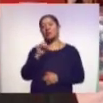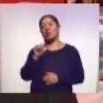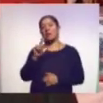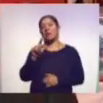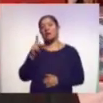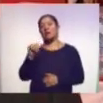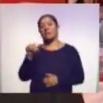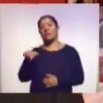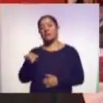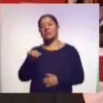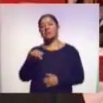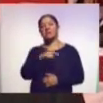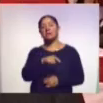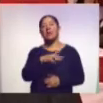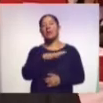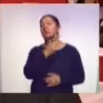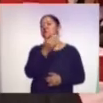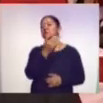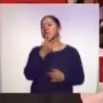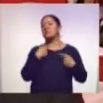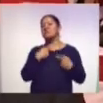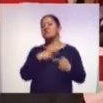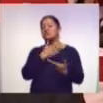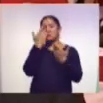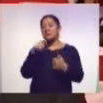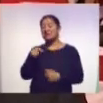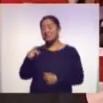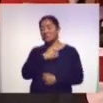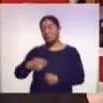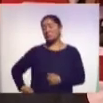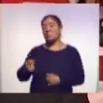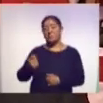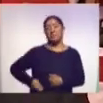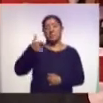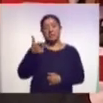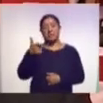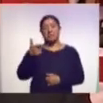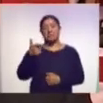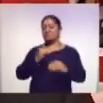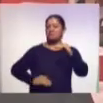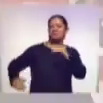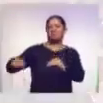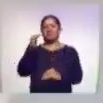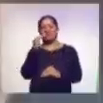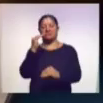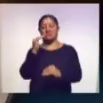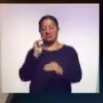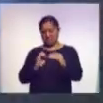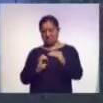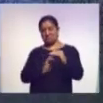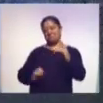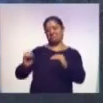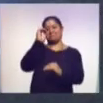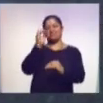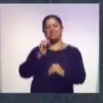50 analfabetas. Entonces sería el primer municipio que se levante en ceros. Ahora